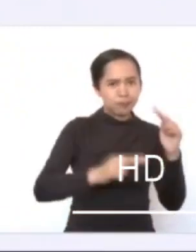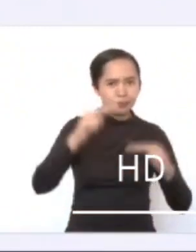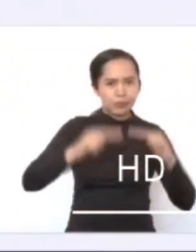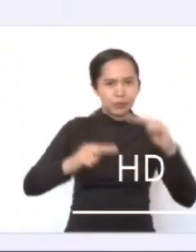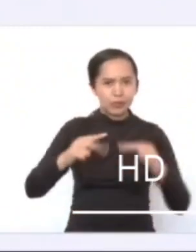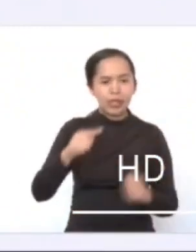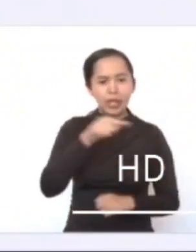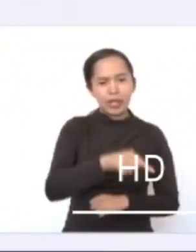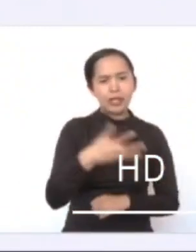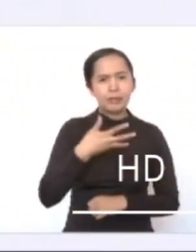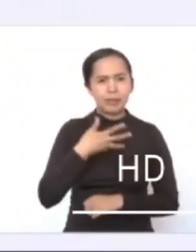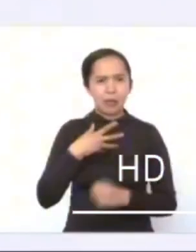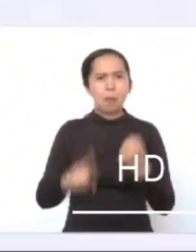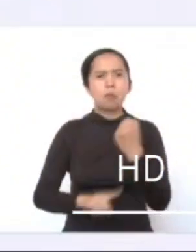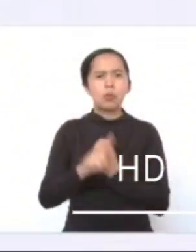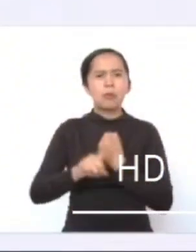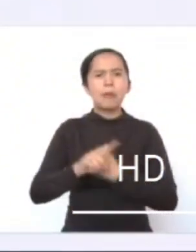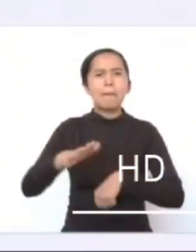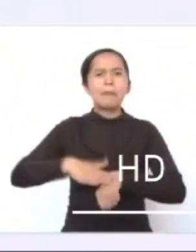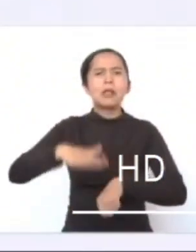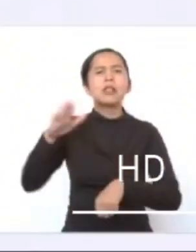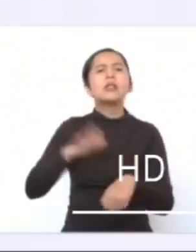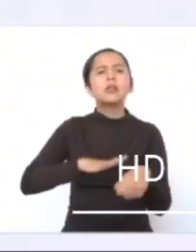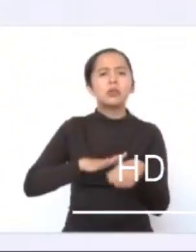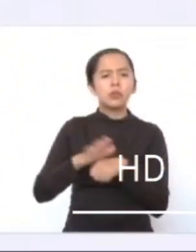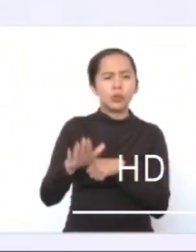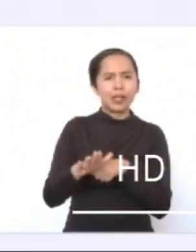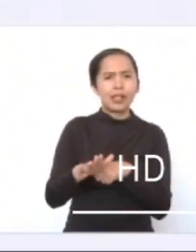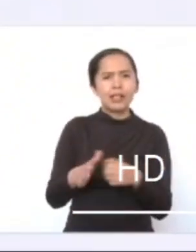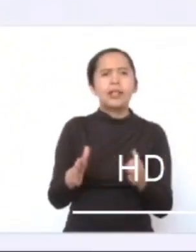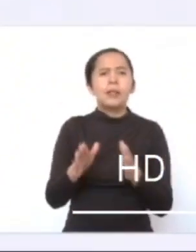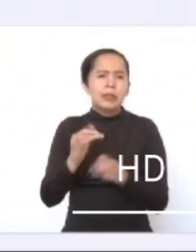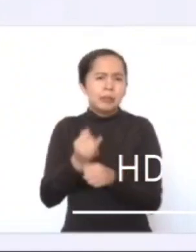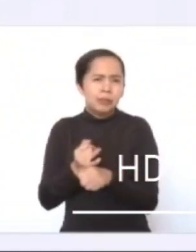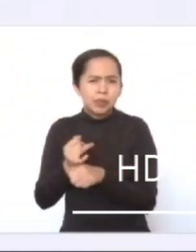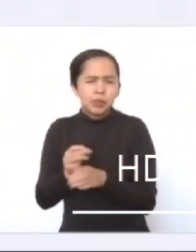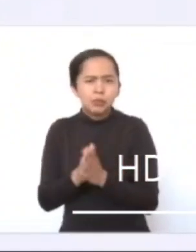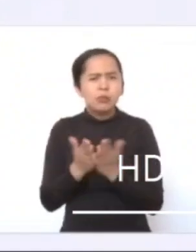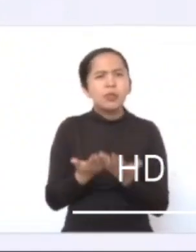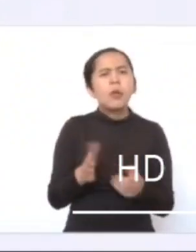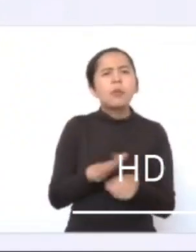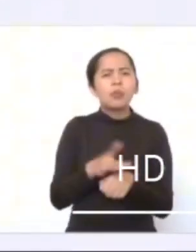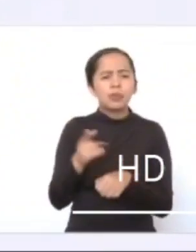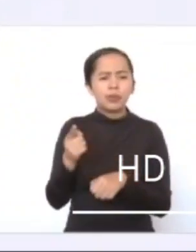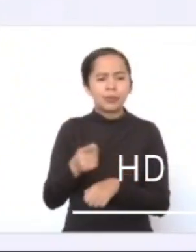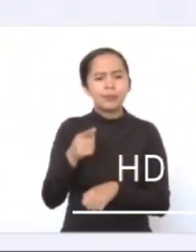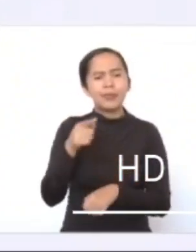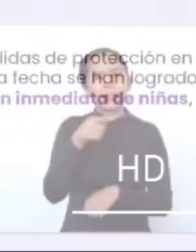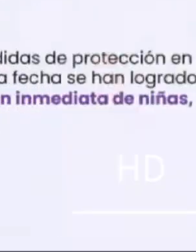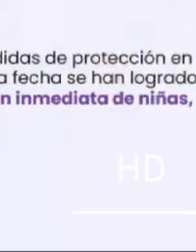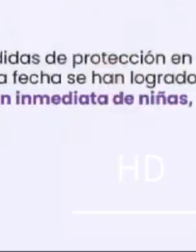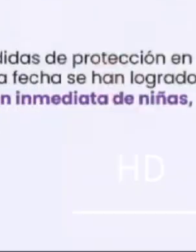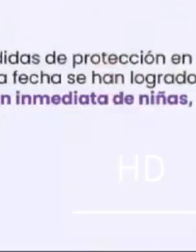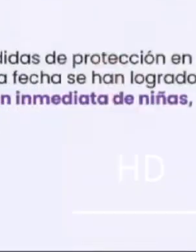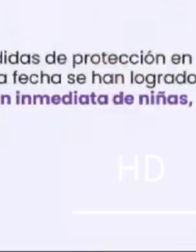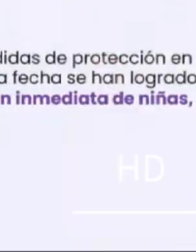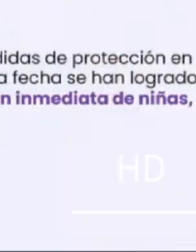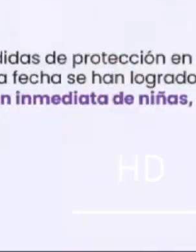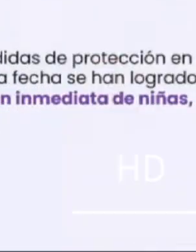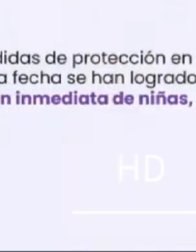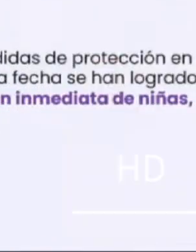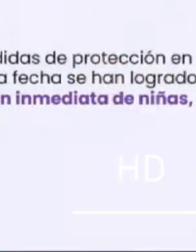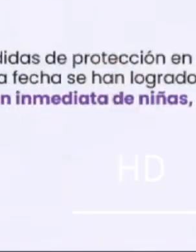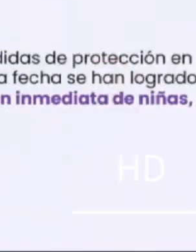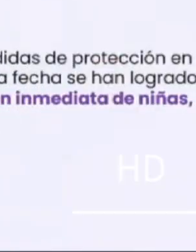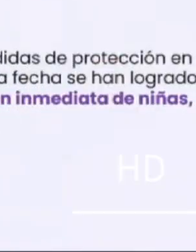el delito por el que más acuden y se abren carpetas de investigación con participación de las abogadas es el de